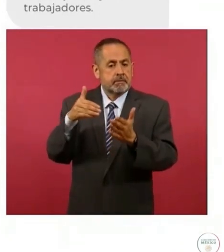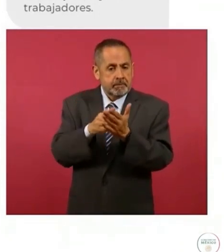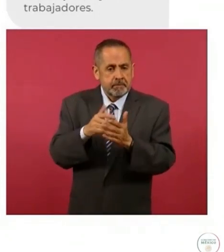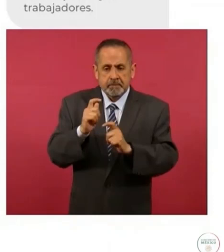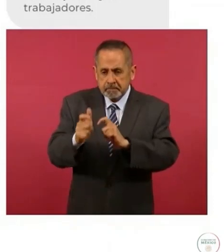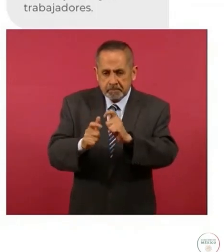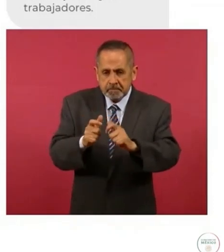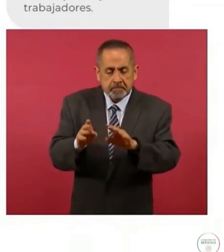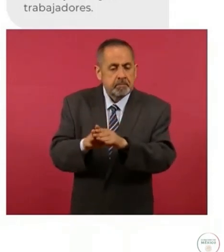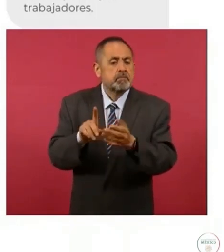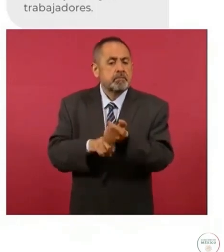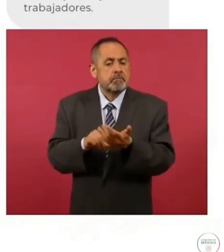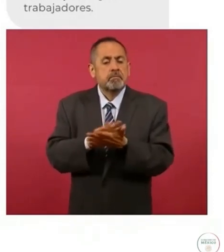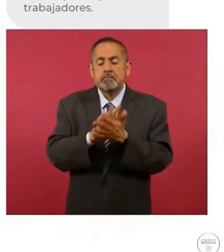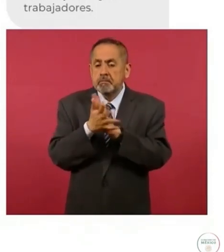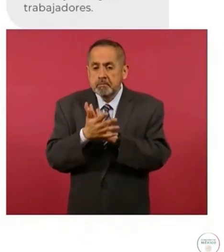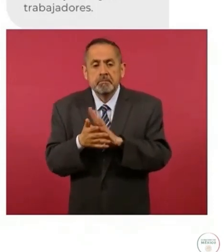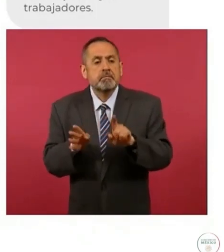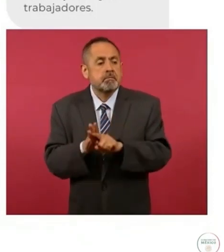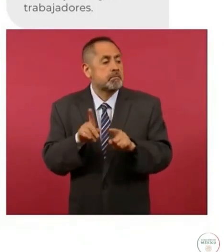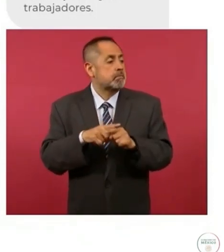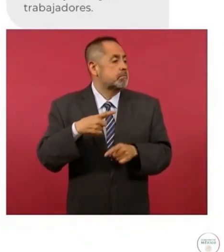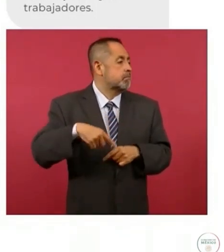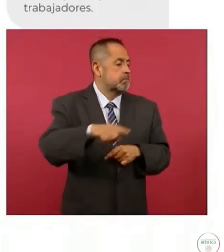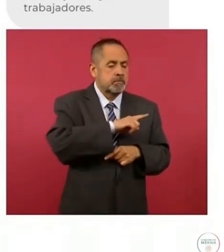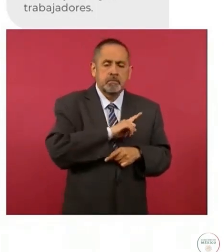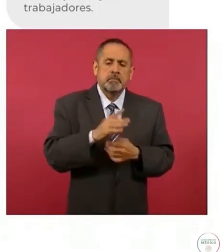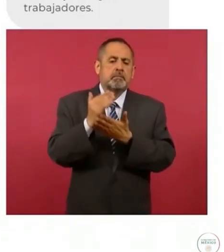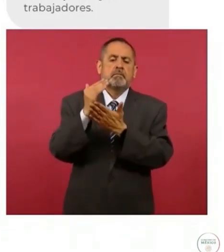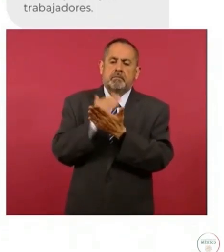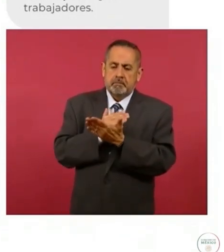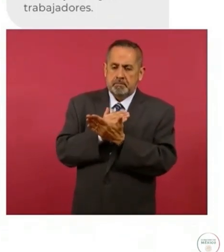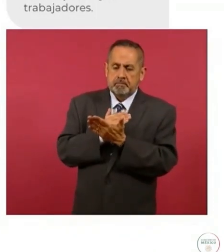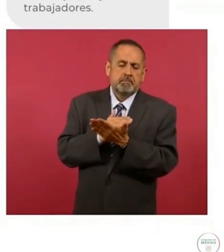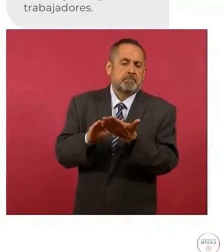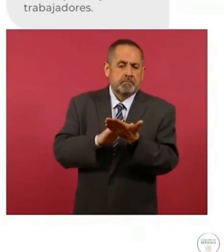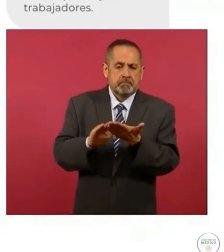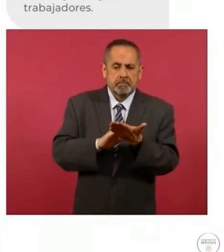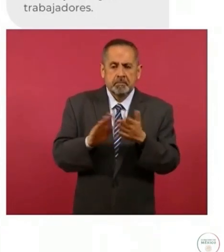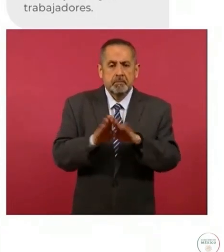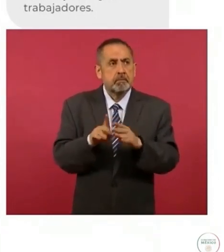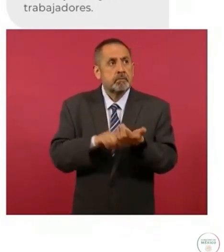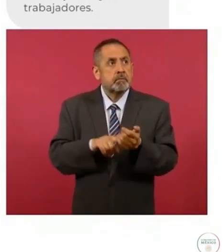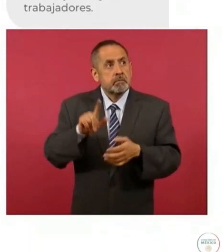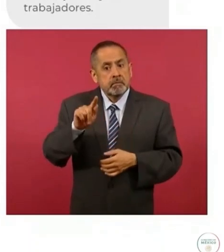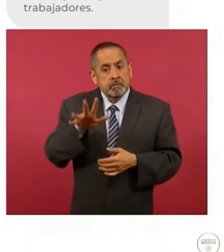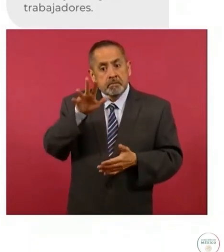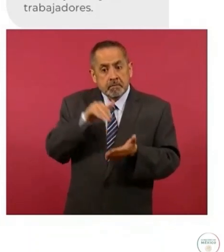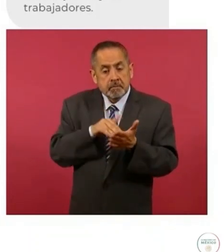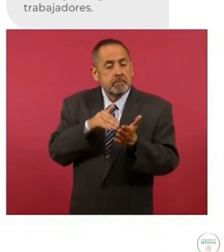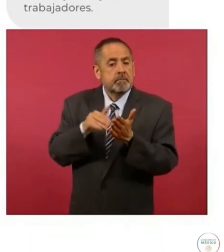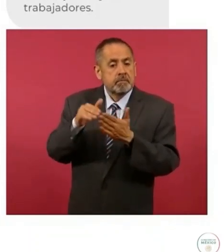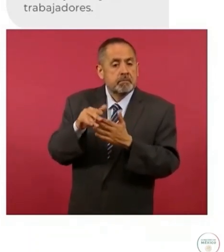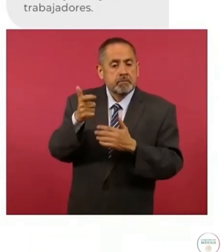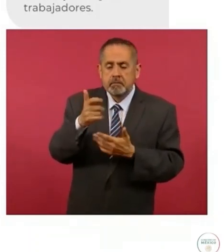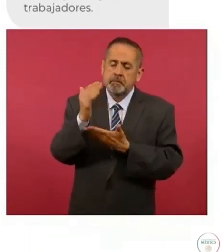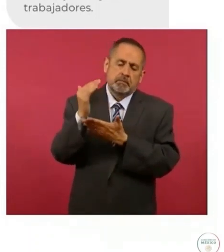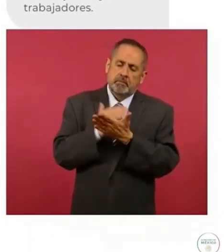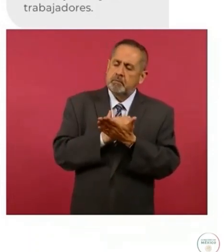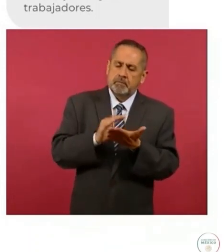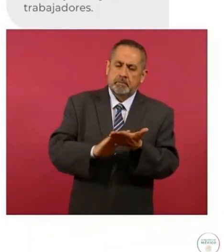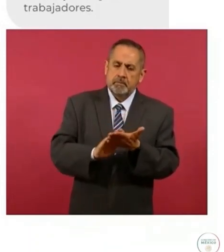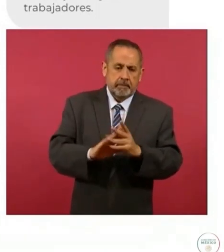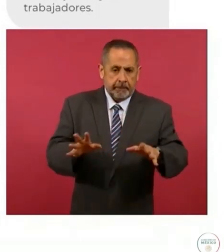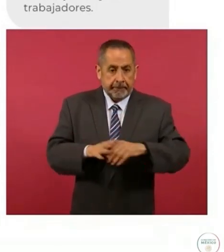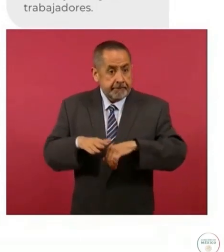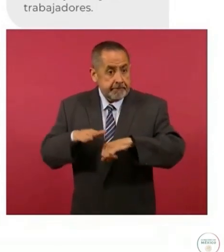y esta conversión ha significado para las familias una condonación de sus saldos por 75 mil millones de pesos. Recordarle a